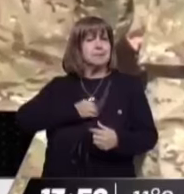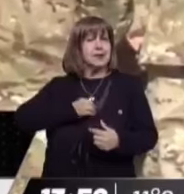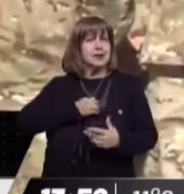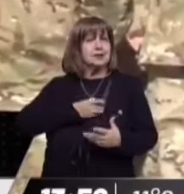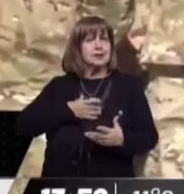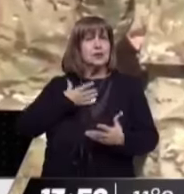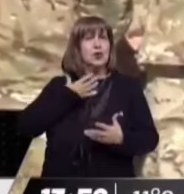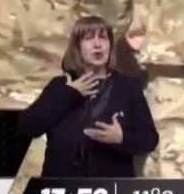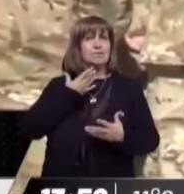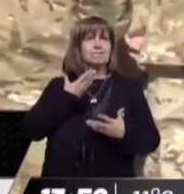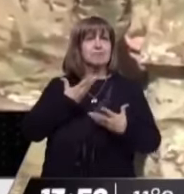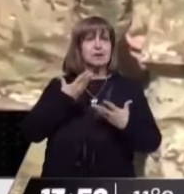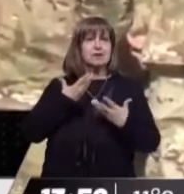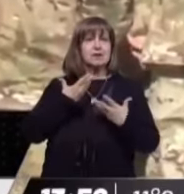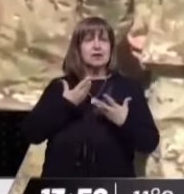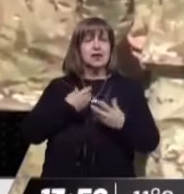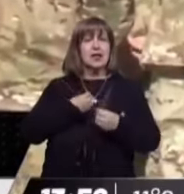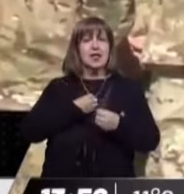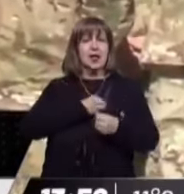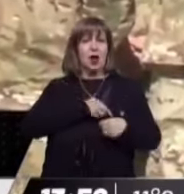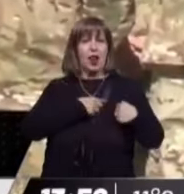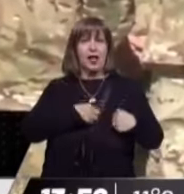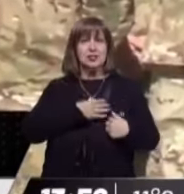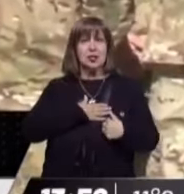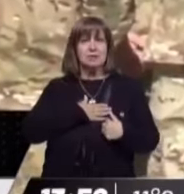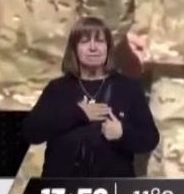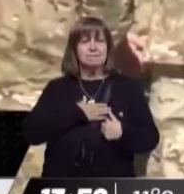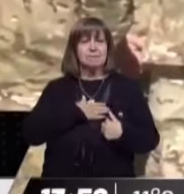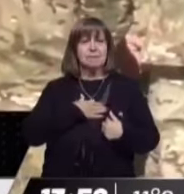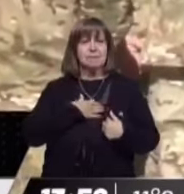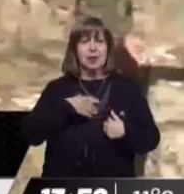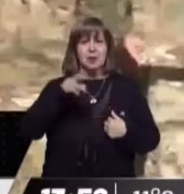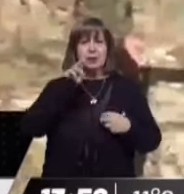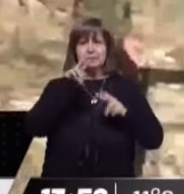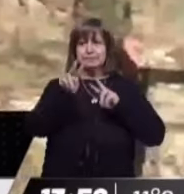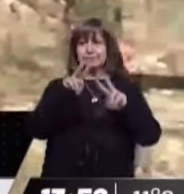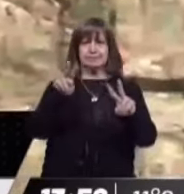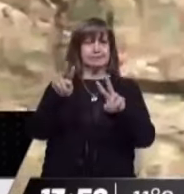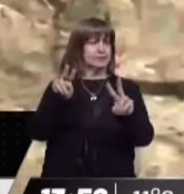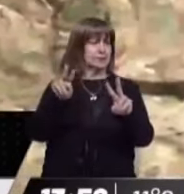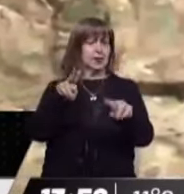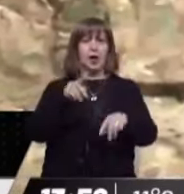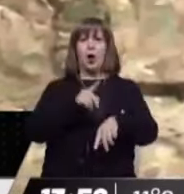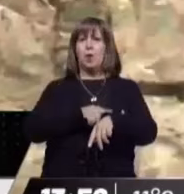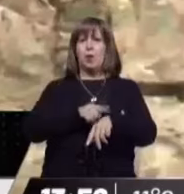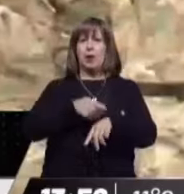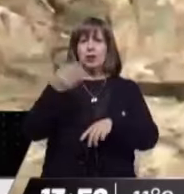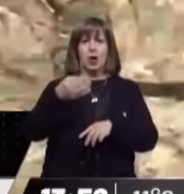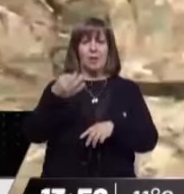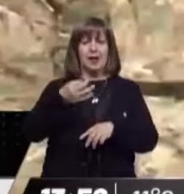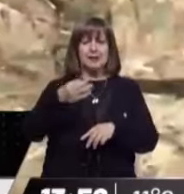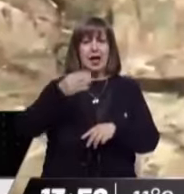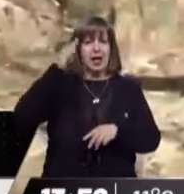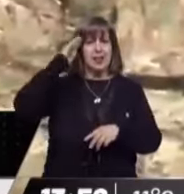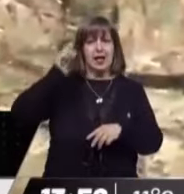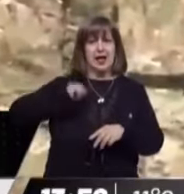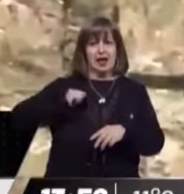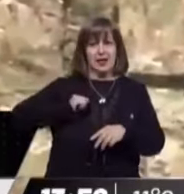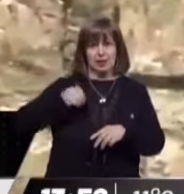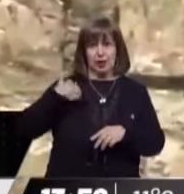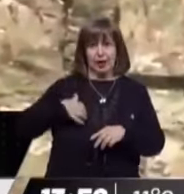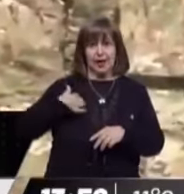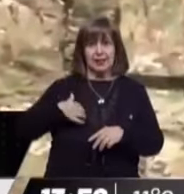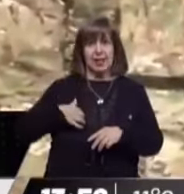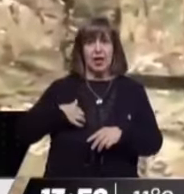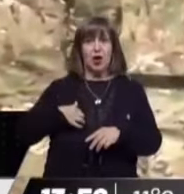buscarlas en mi corazón, teniendo en cuenta este momento tan particular y tan especial que vive el Ejército Argentino, pero que